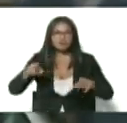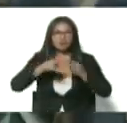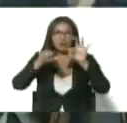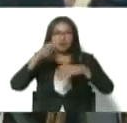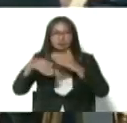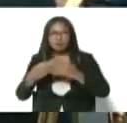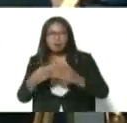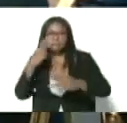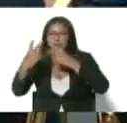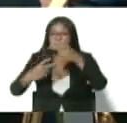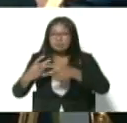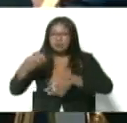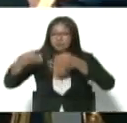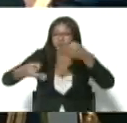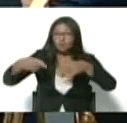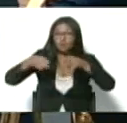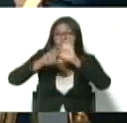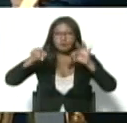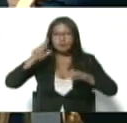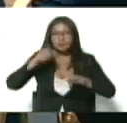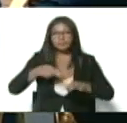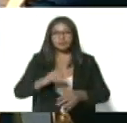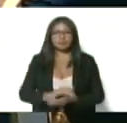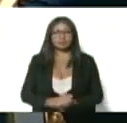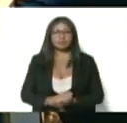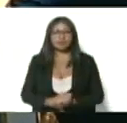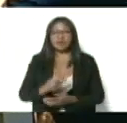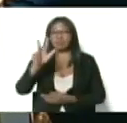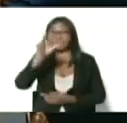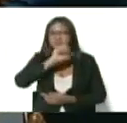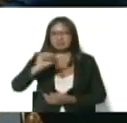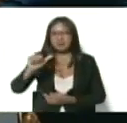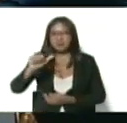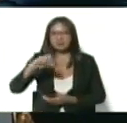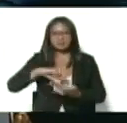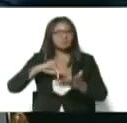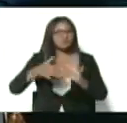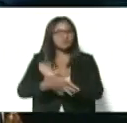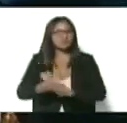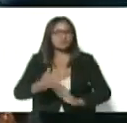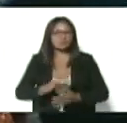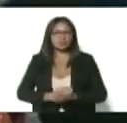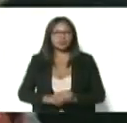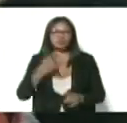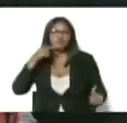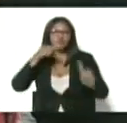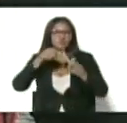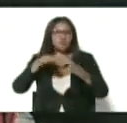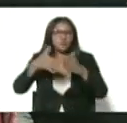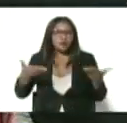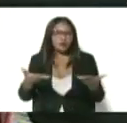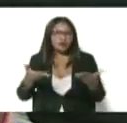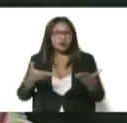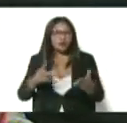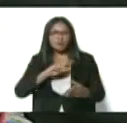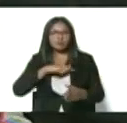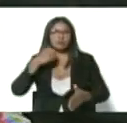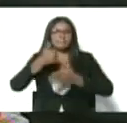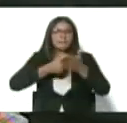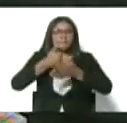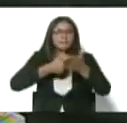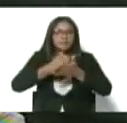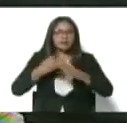visite el tribunal supremo de justicia hace ya tres semanas cuál es el objetivo de toda nuestra batalla que las